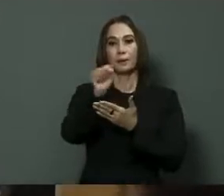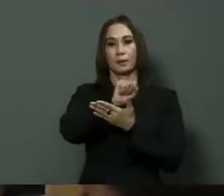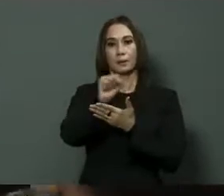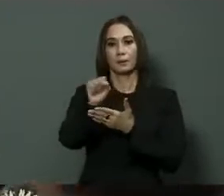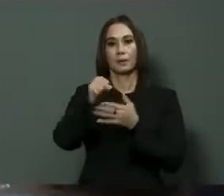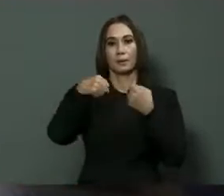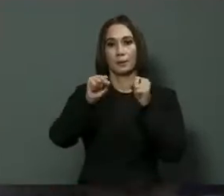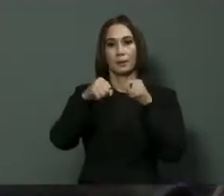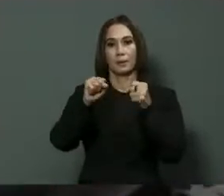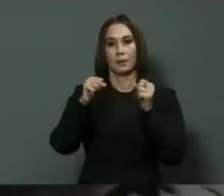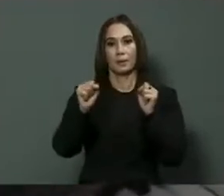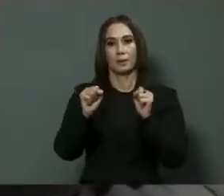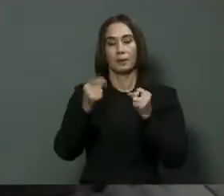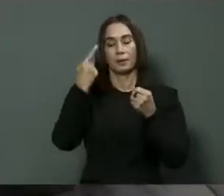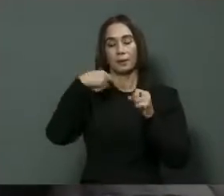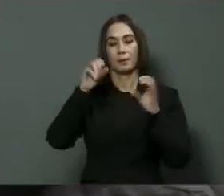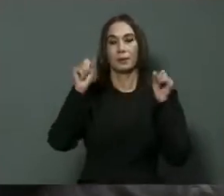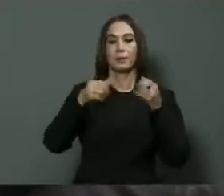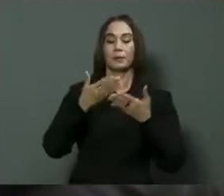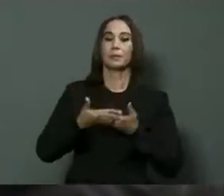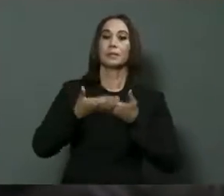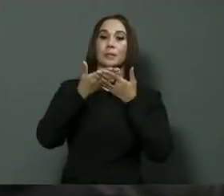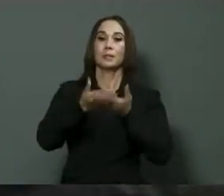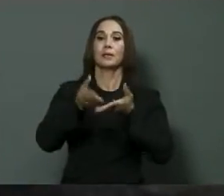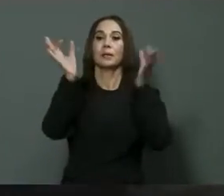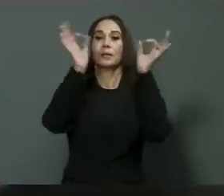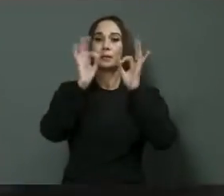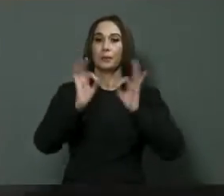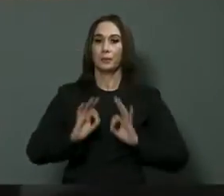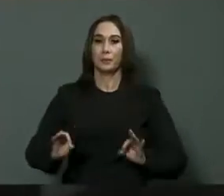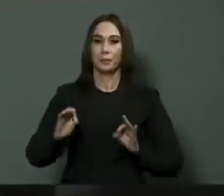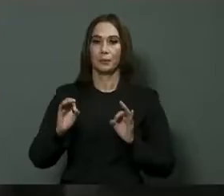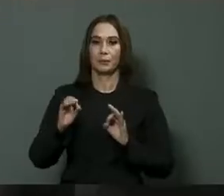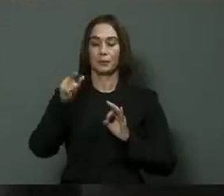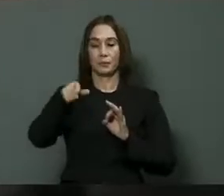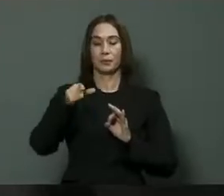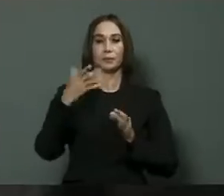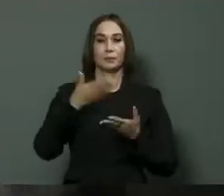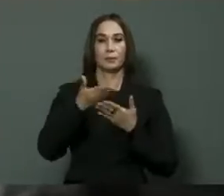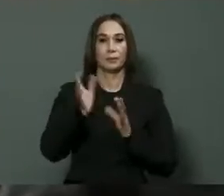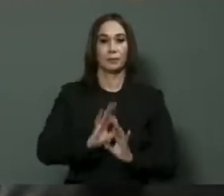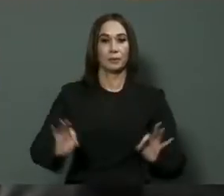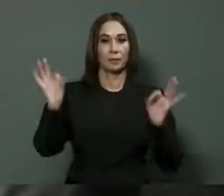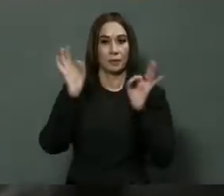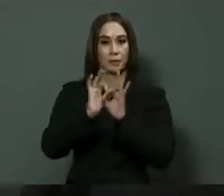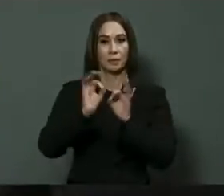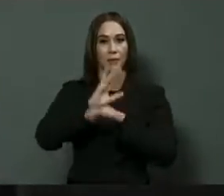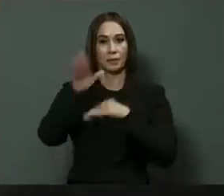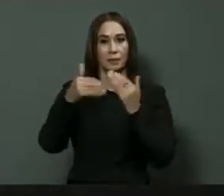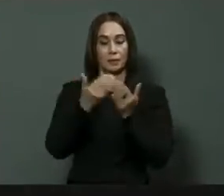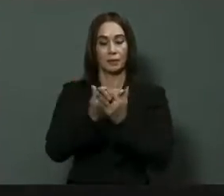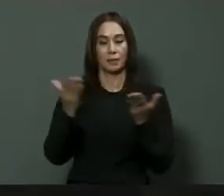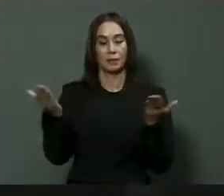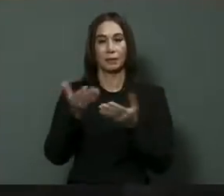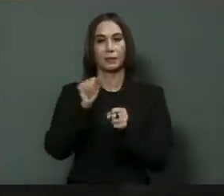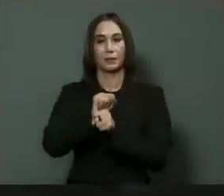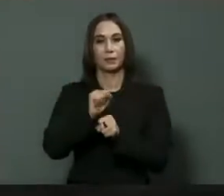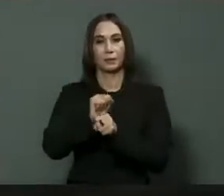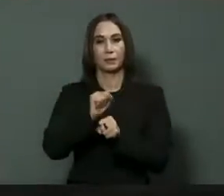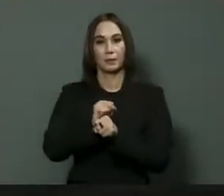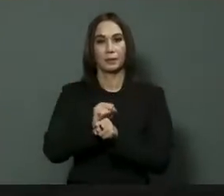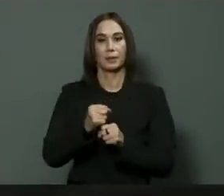las motocicletas para hacer entrega formal de estos insumos importantes en todo este